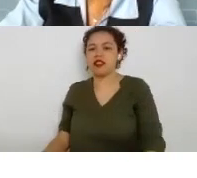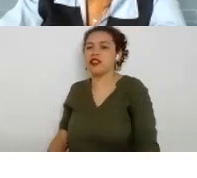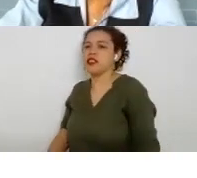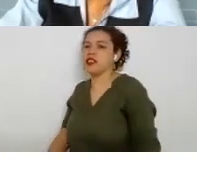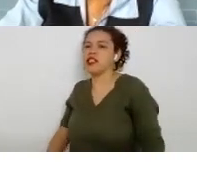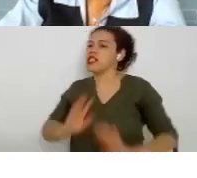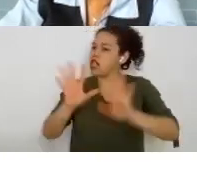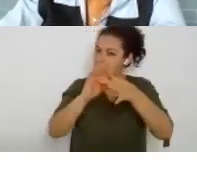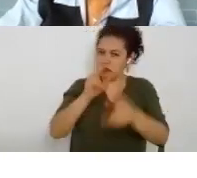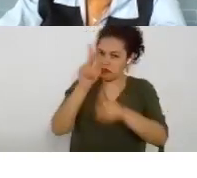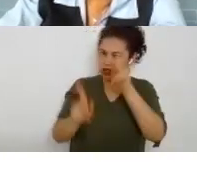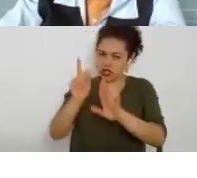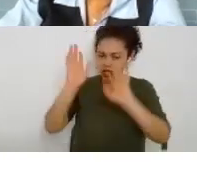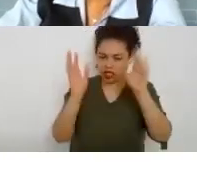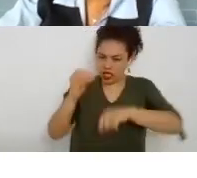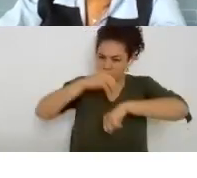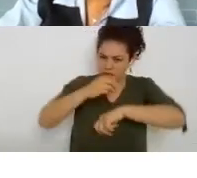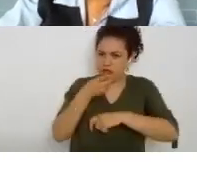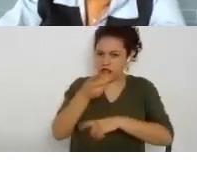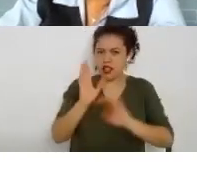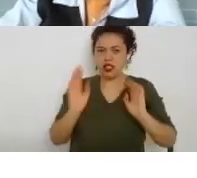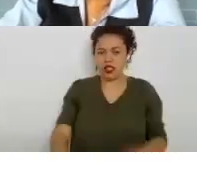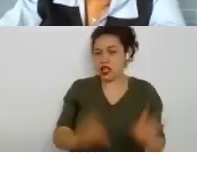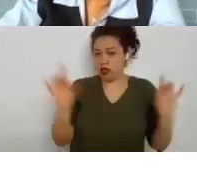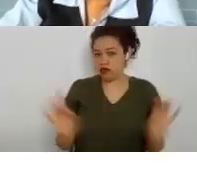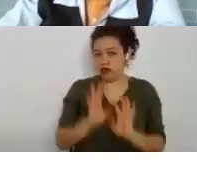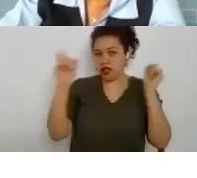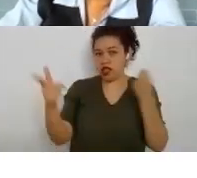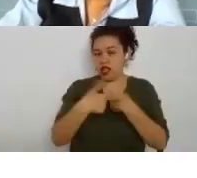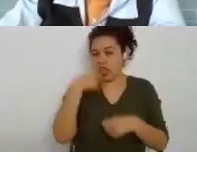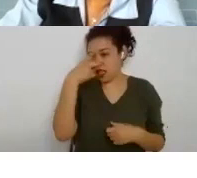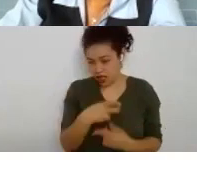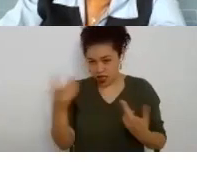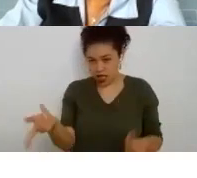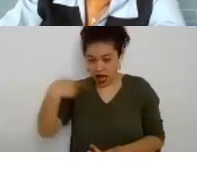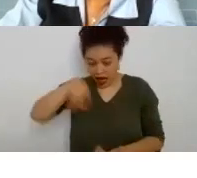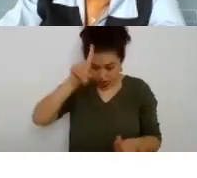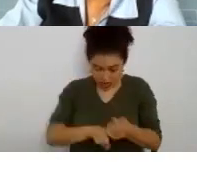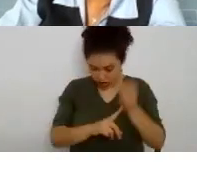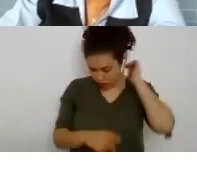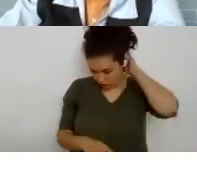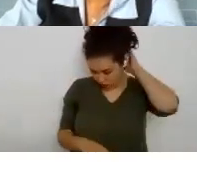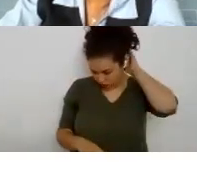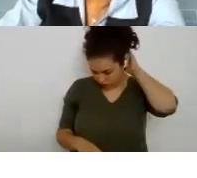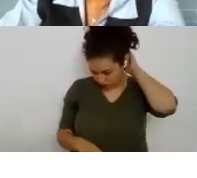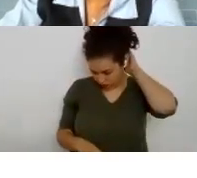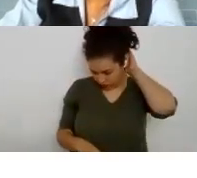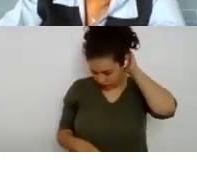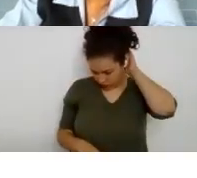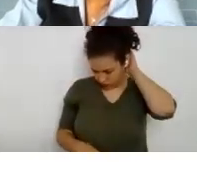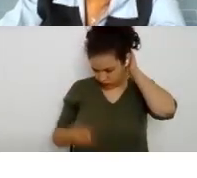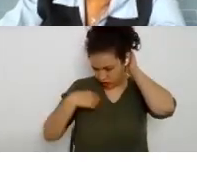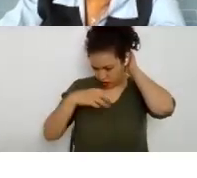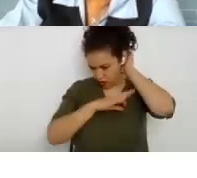protocolo establecido. O sea, si le pasa algo que sea dentro de lo permisible que a mí me